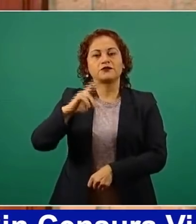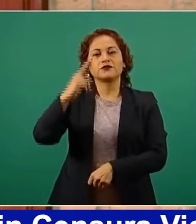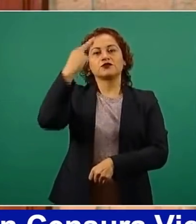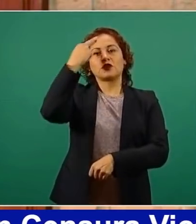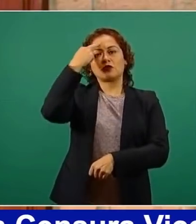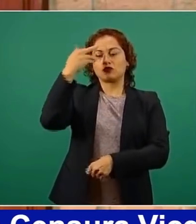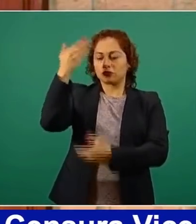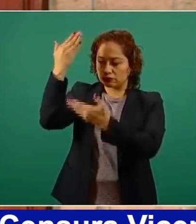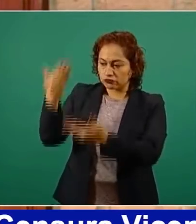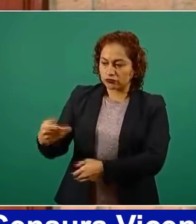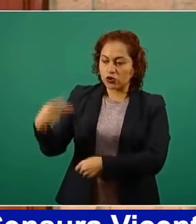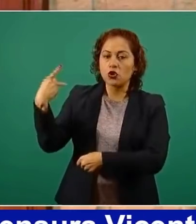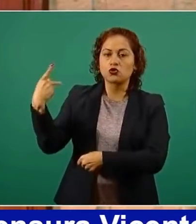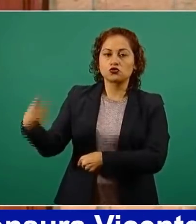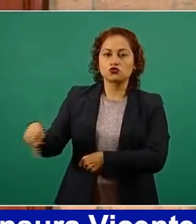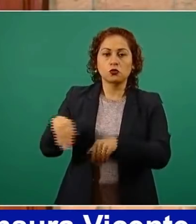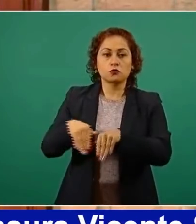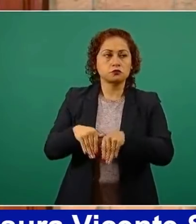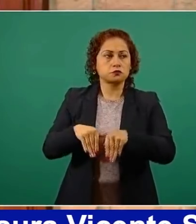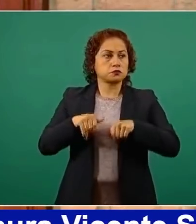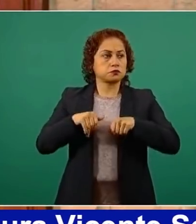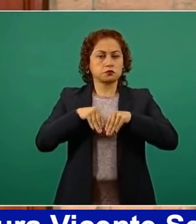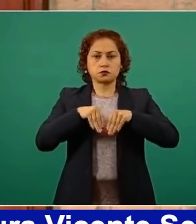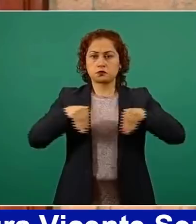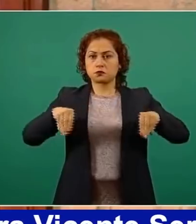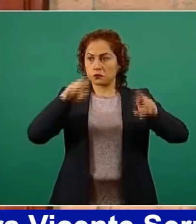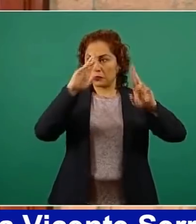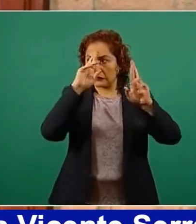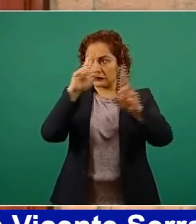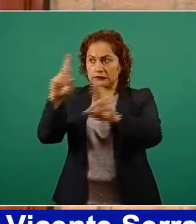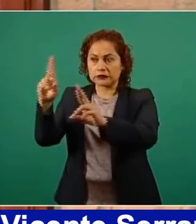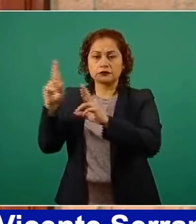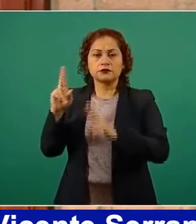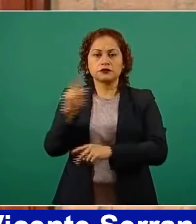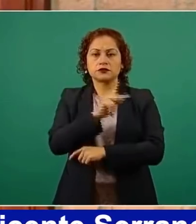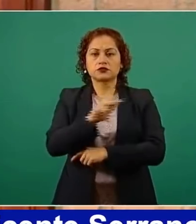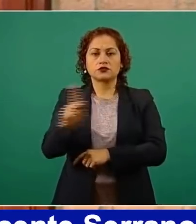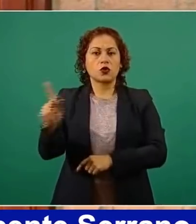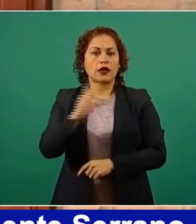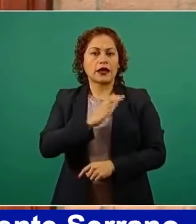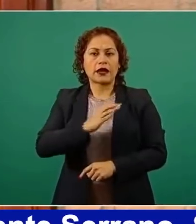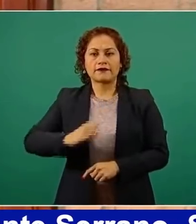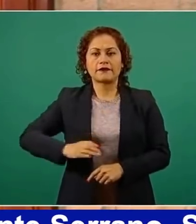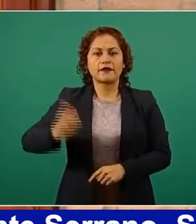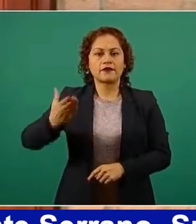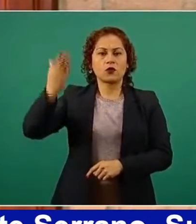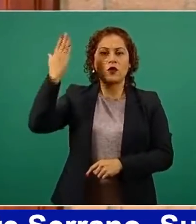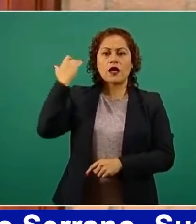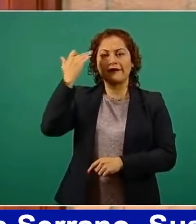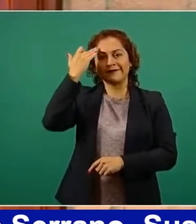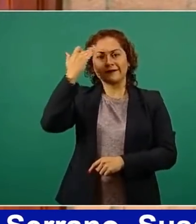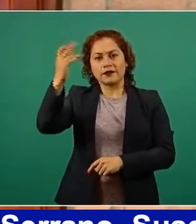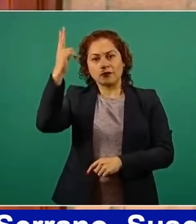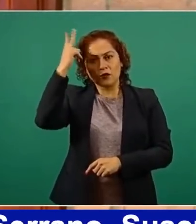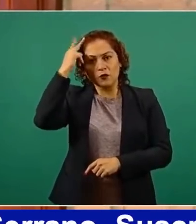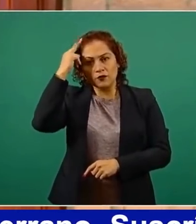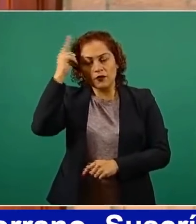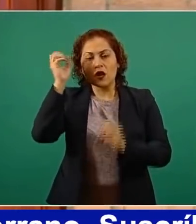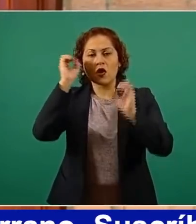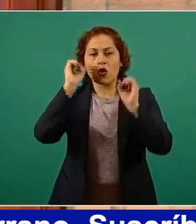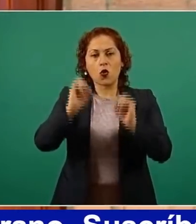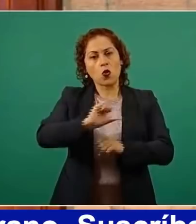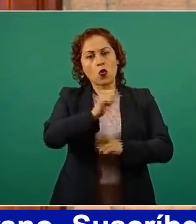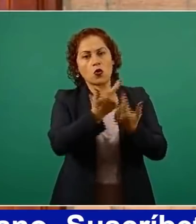de imparcialidad en relación con los candidatos porfiristas o abiertamente opositores a